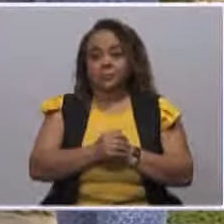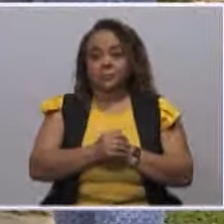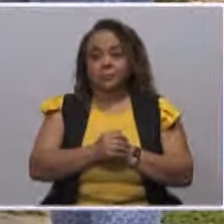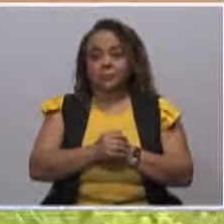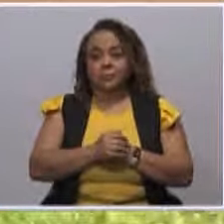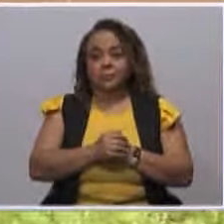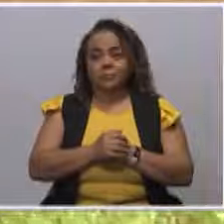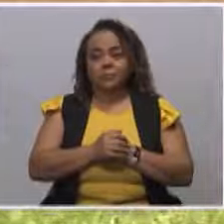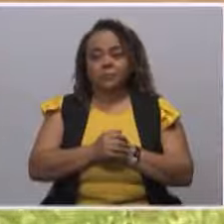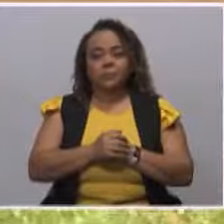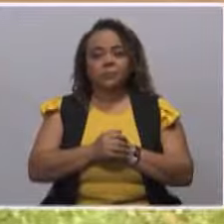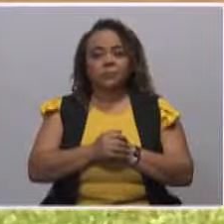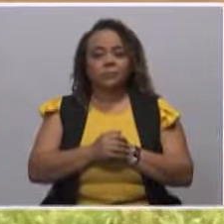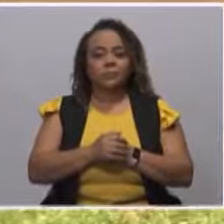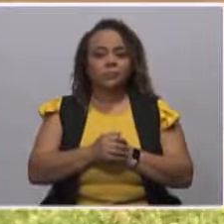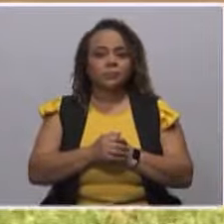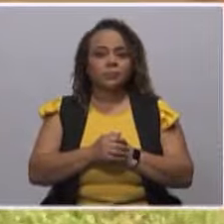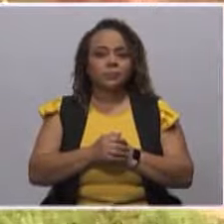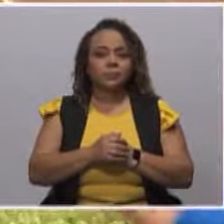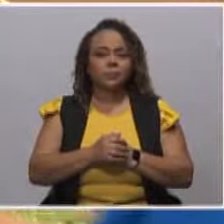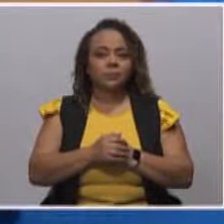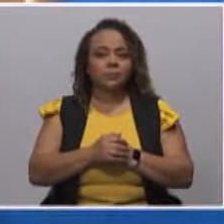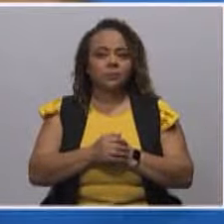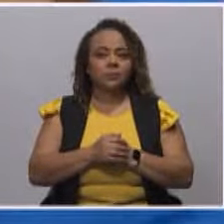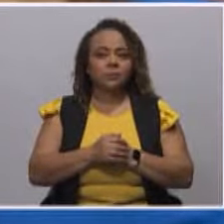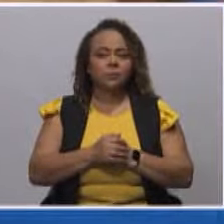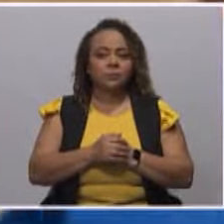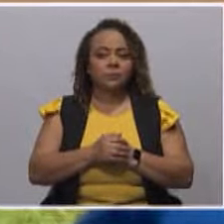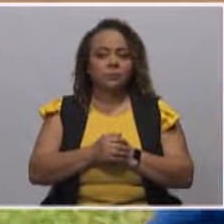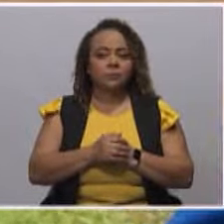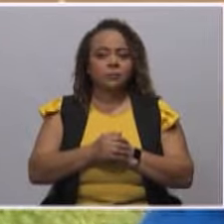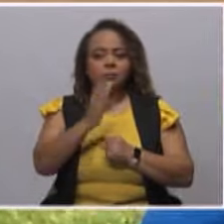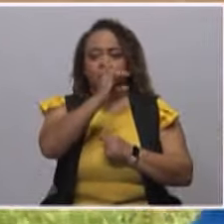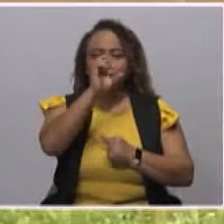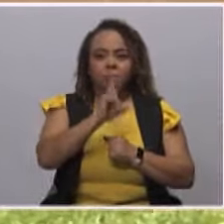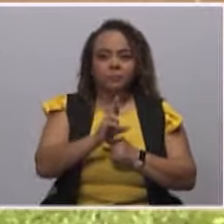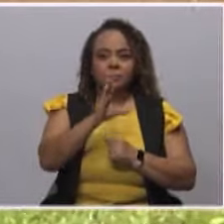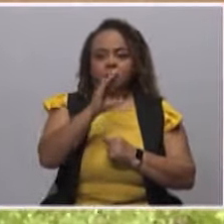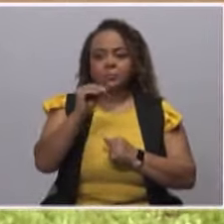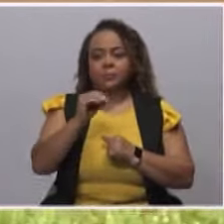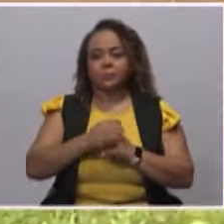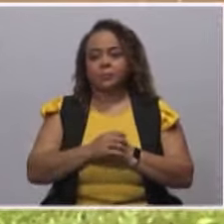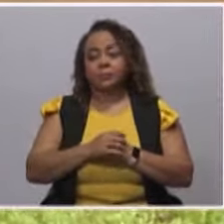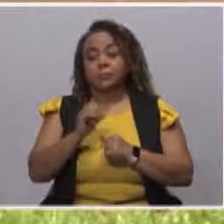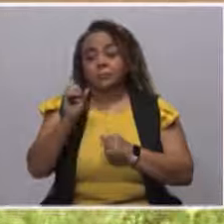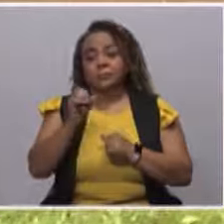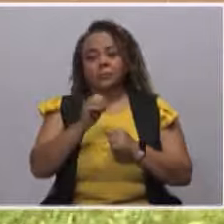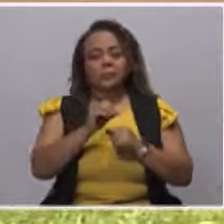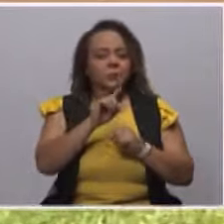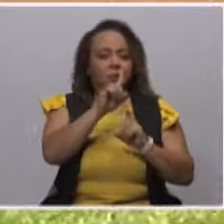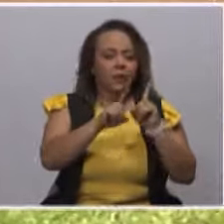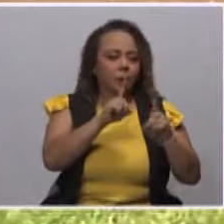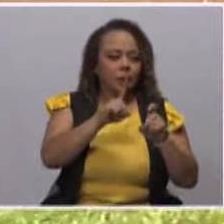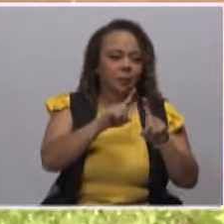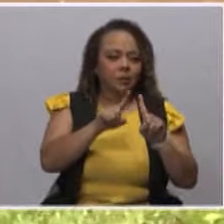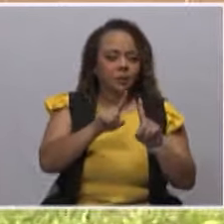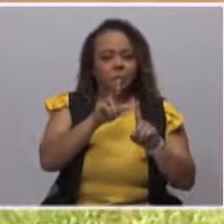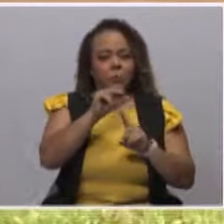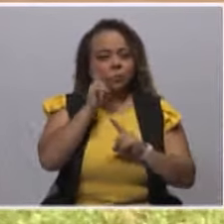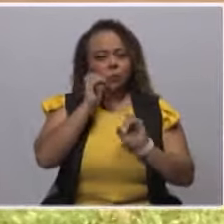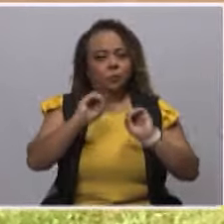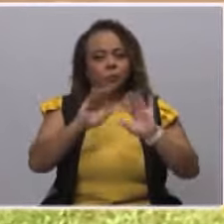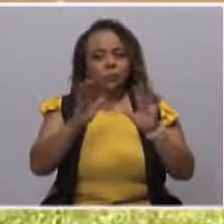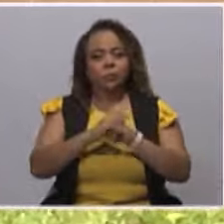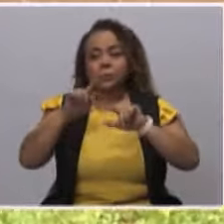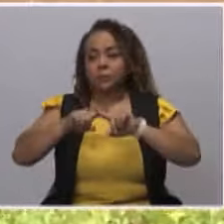a medir ha encontrado muchos paralelismos verdad Entre Costa Rica y lo que todo que Sí sí sí la diferencia